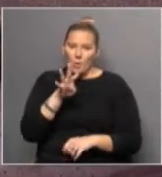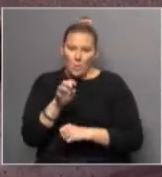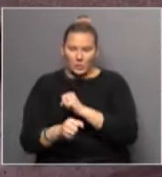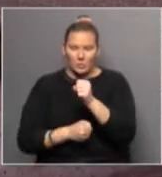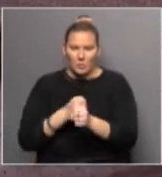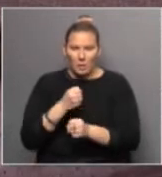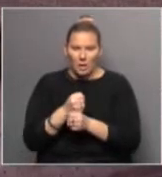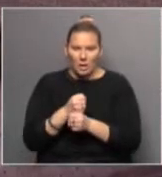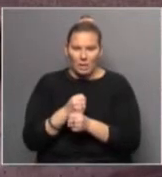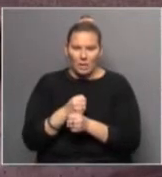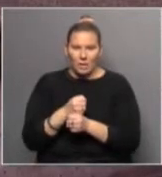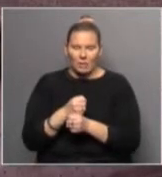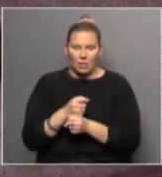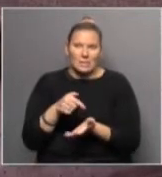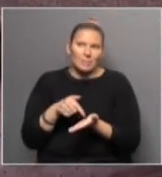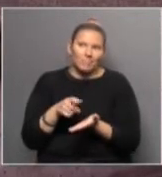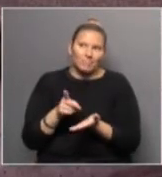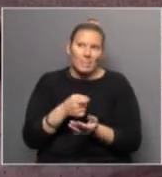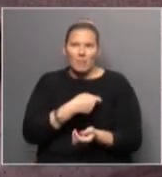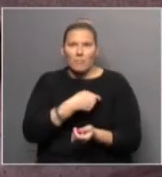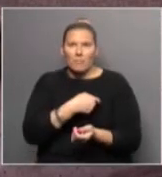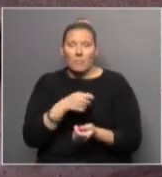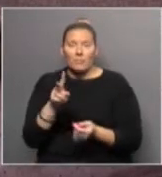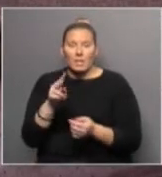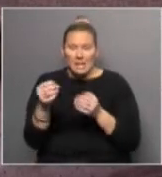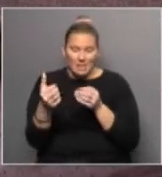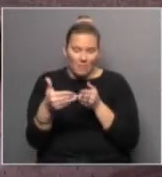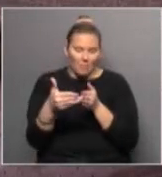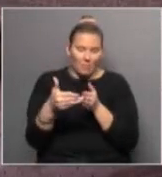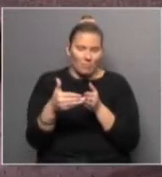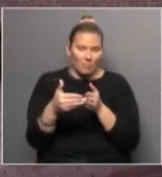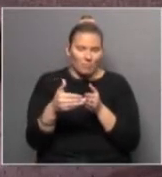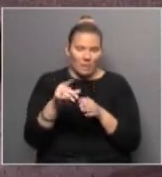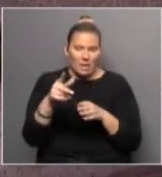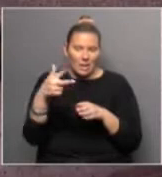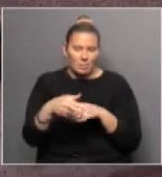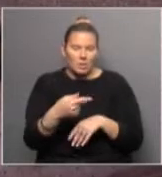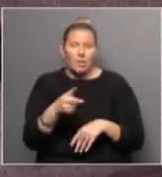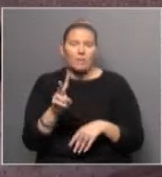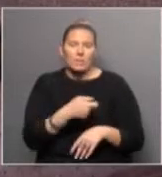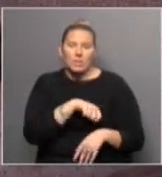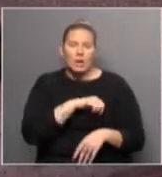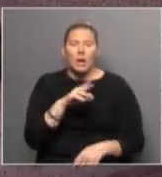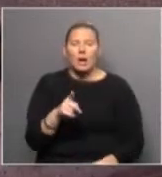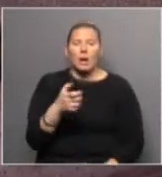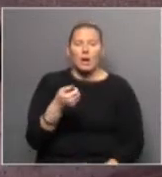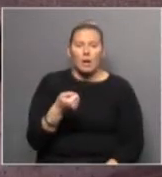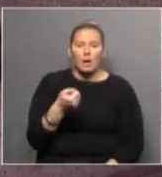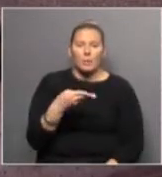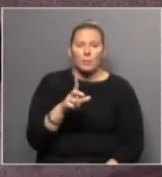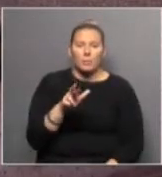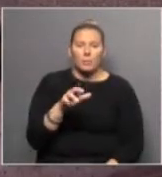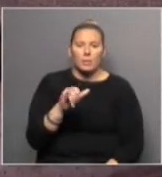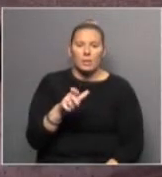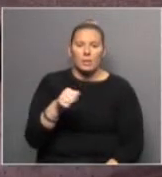años. Corazón de Villa Española, bueno, corazón no, borde de Villa Española, el Gabriela Mistral. El Gabriela Mistral era de los pocos